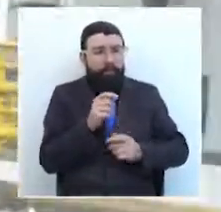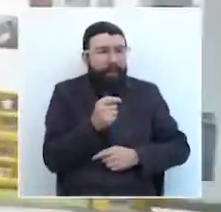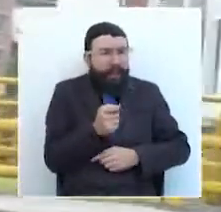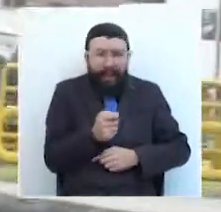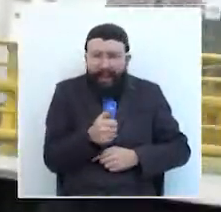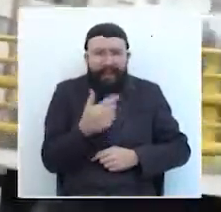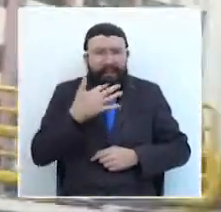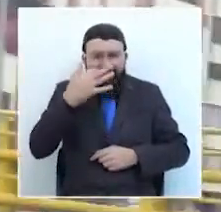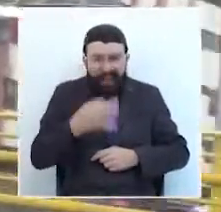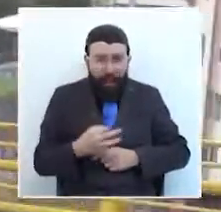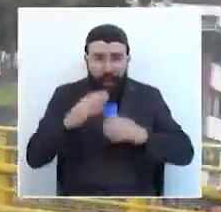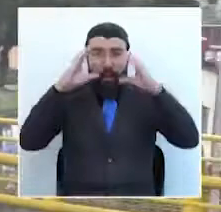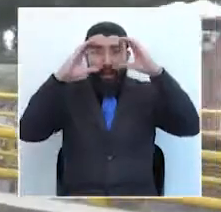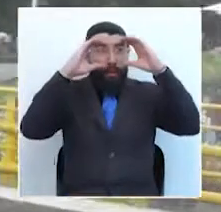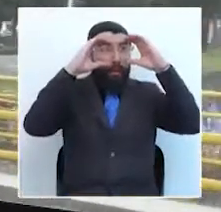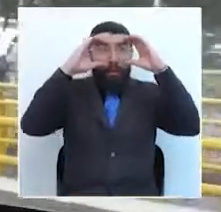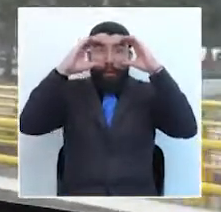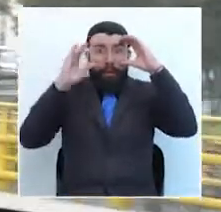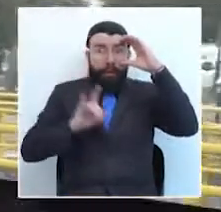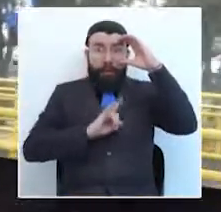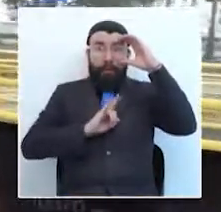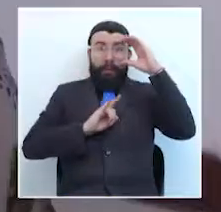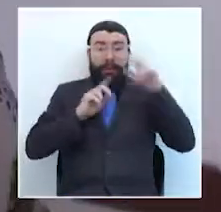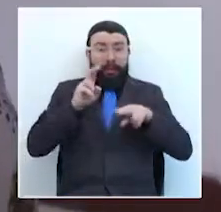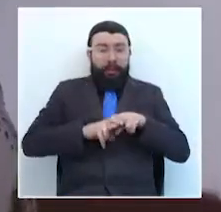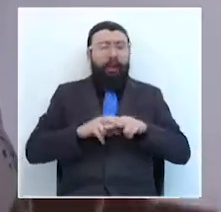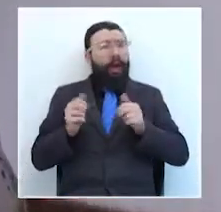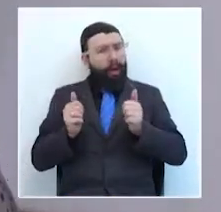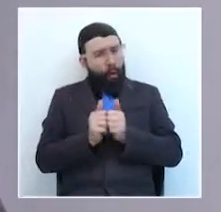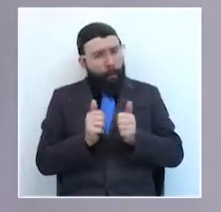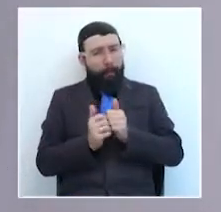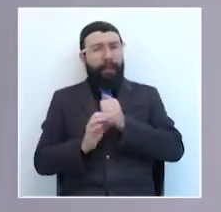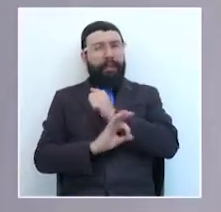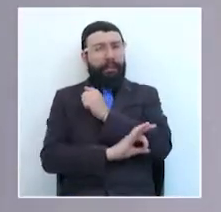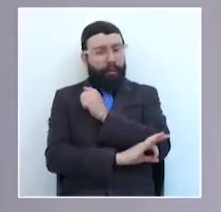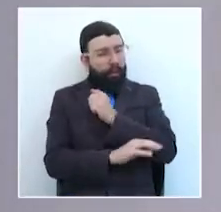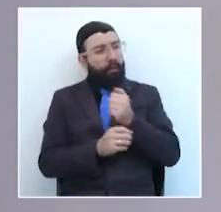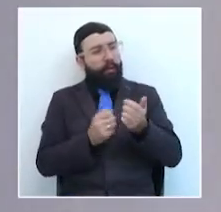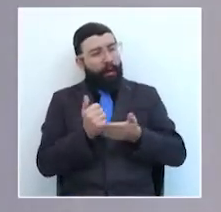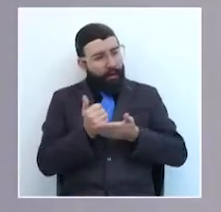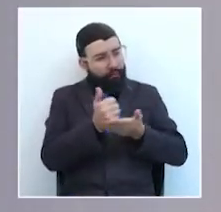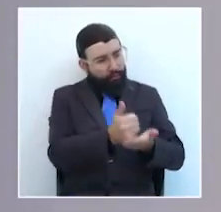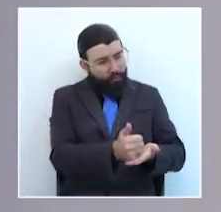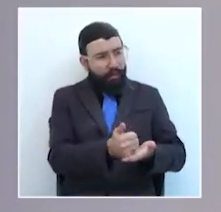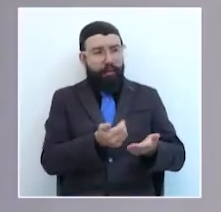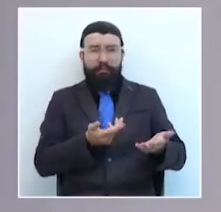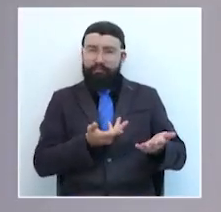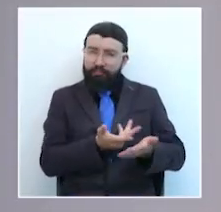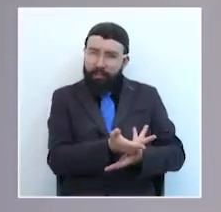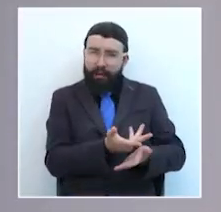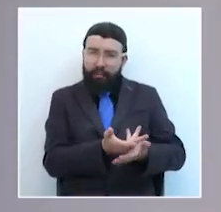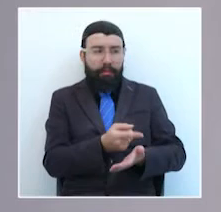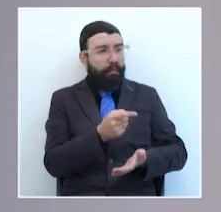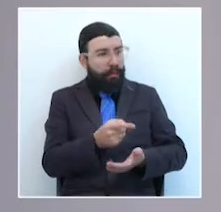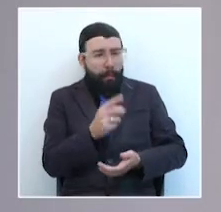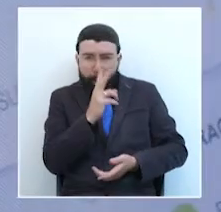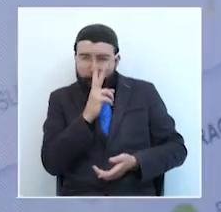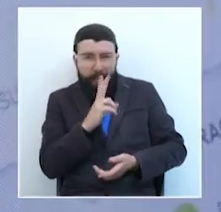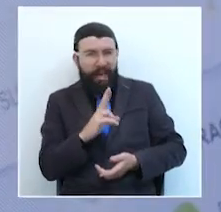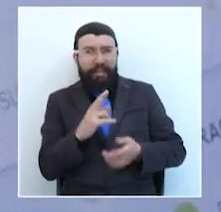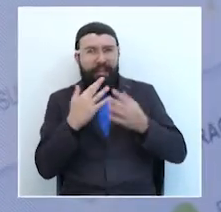donde la persona por medio del acompañamiento psicológico está siendo inmerso como en una realidad